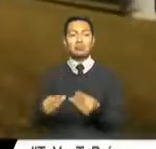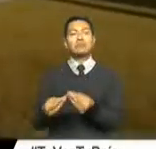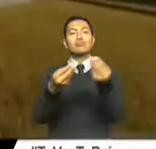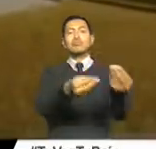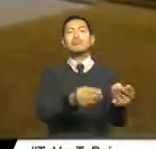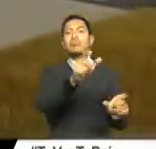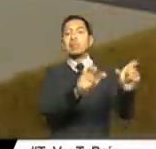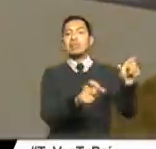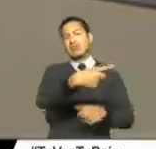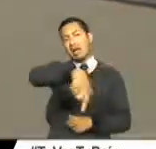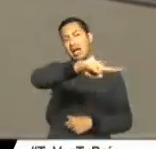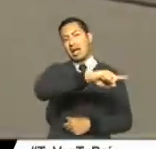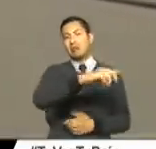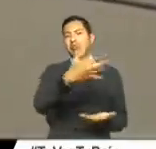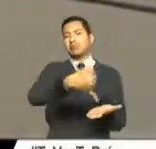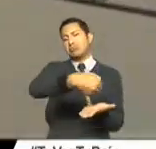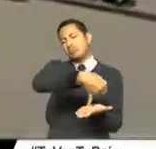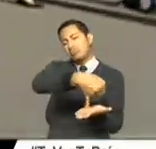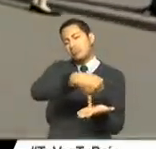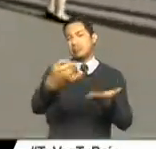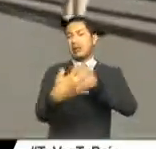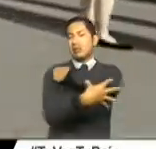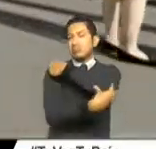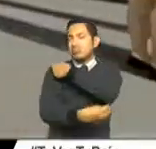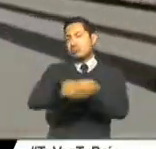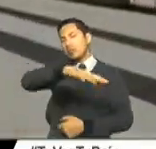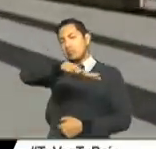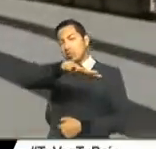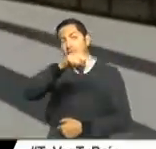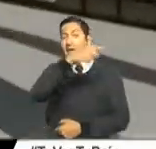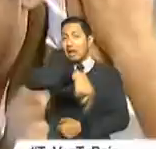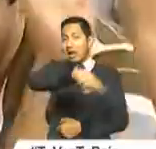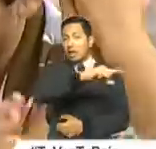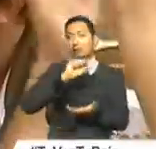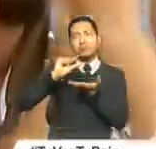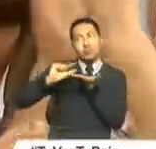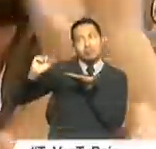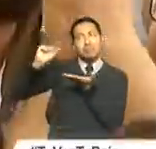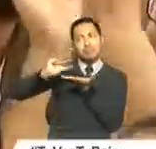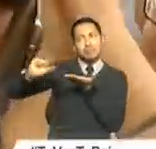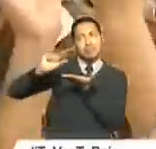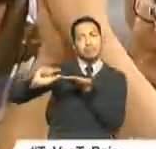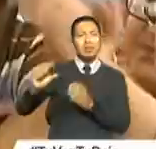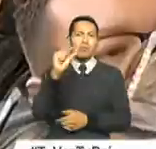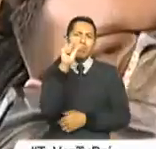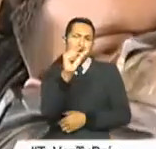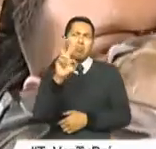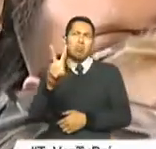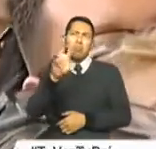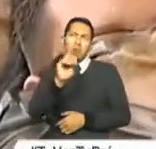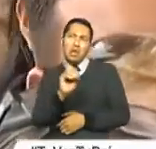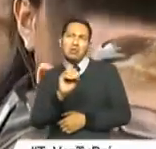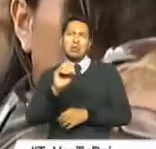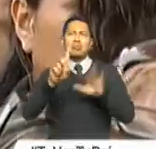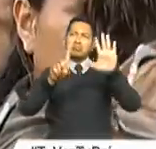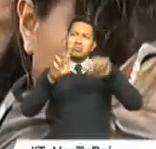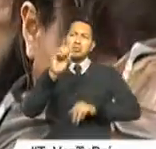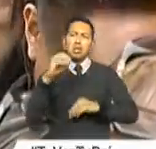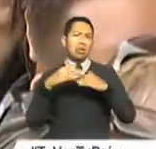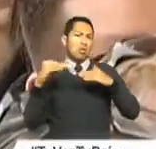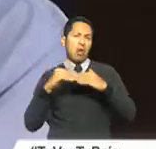de vulnerabilidad con cuotas mensuales de entre 20 y 60 dólares. La gente pobre no tiene por qué